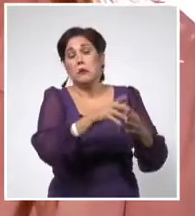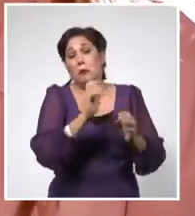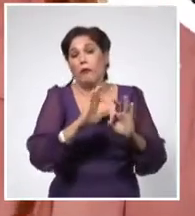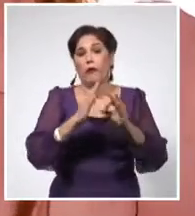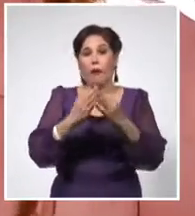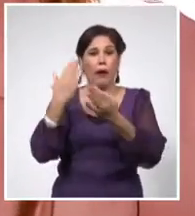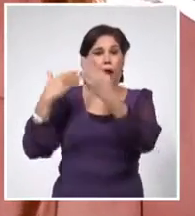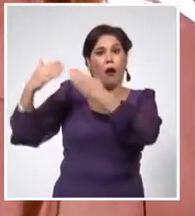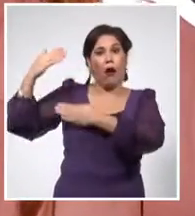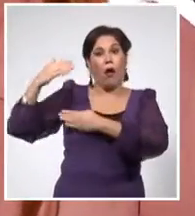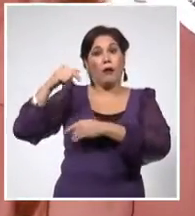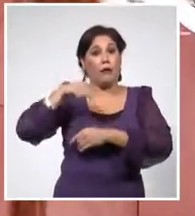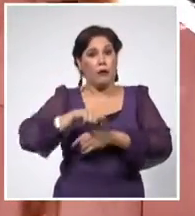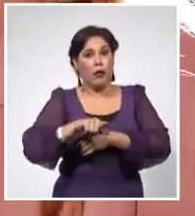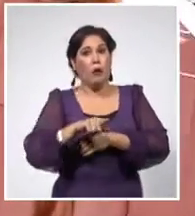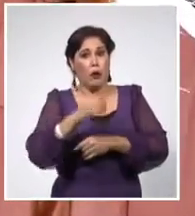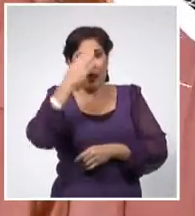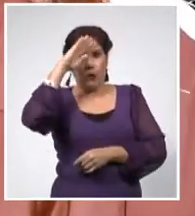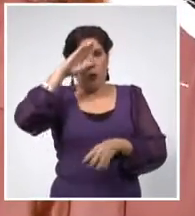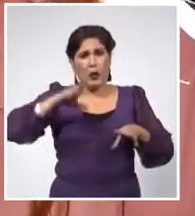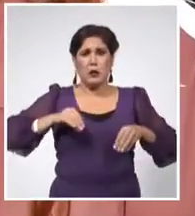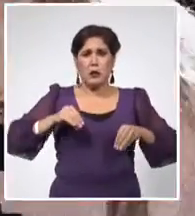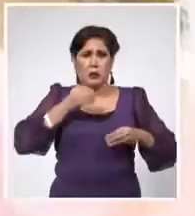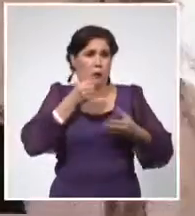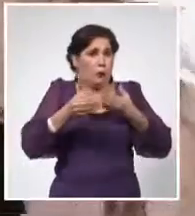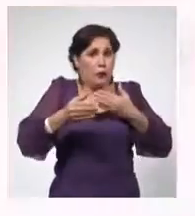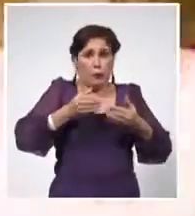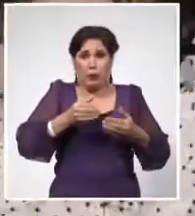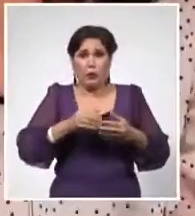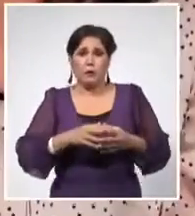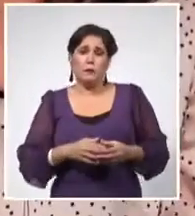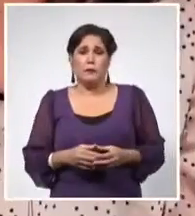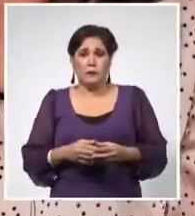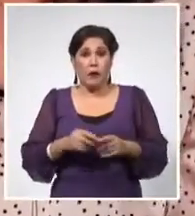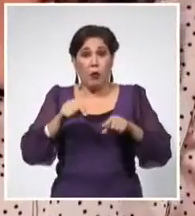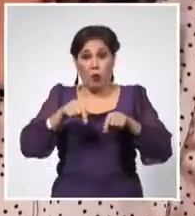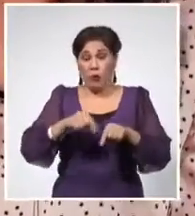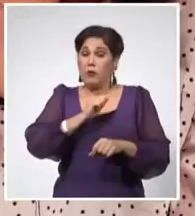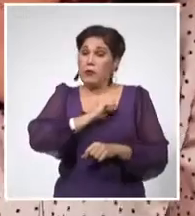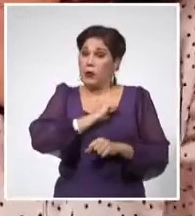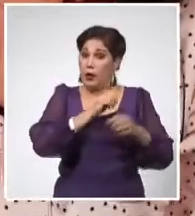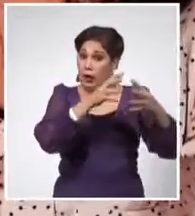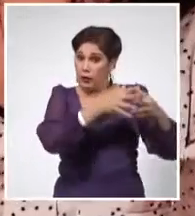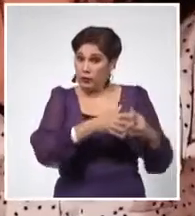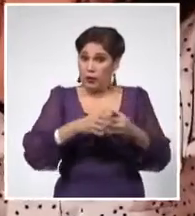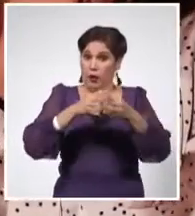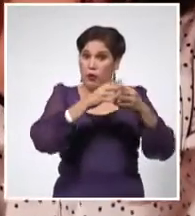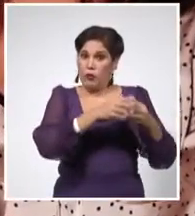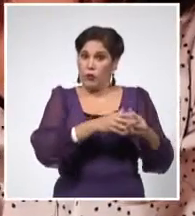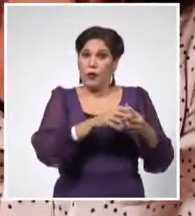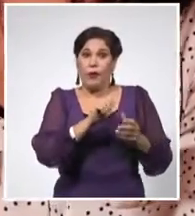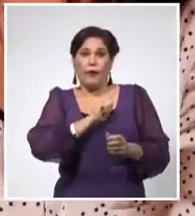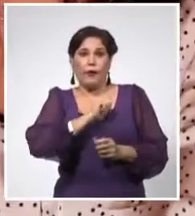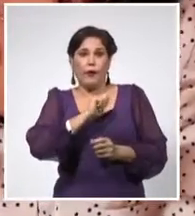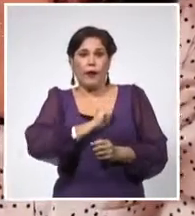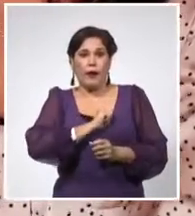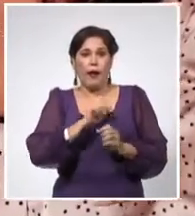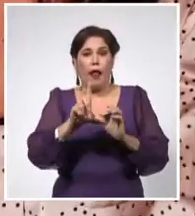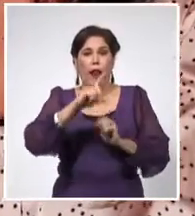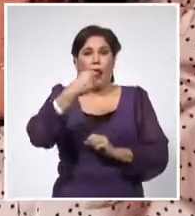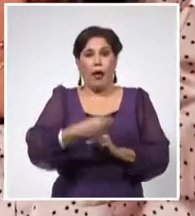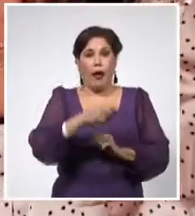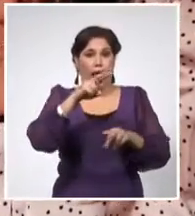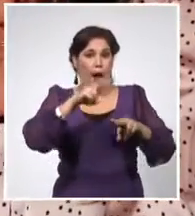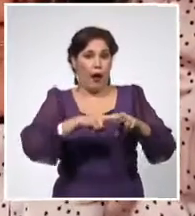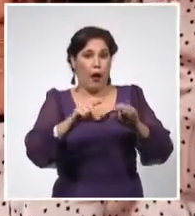familiar, cuando este familiar además tampoco era norteamericano. Y hoy pretende llegar hasta ellos los efectos de la ley Helms-Burton